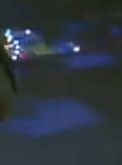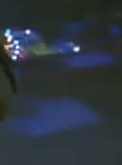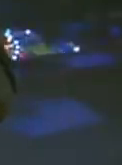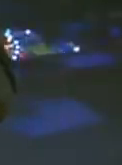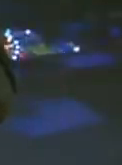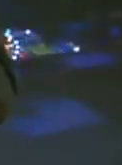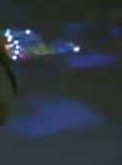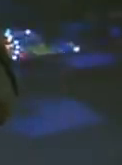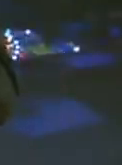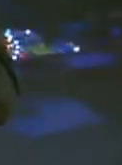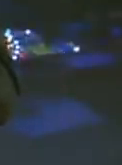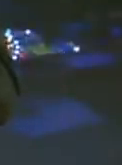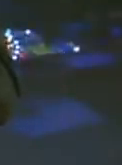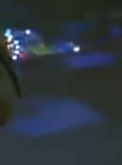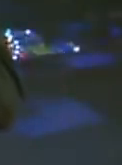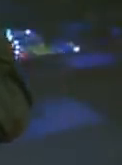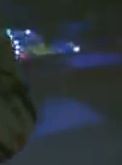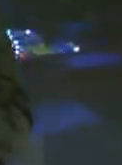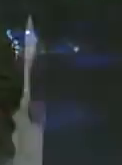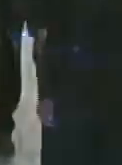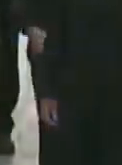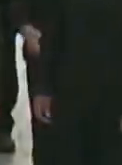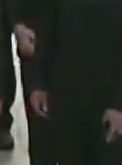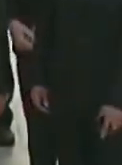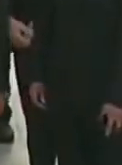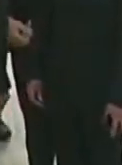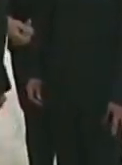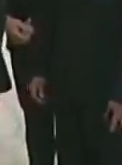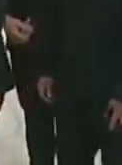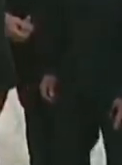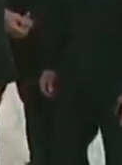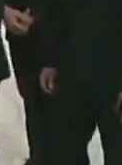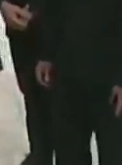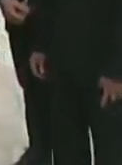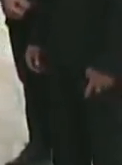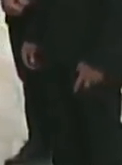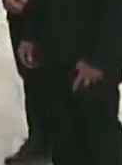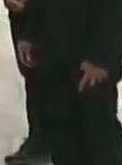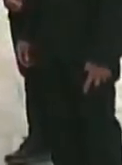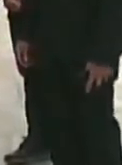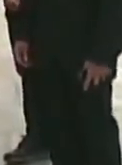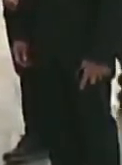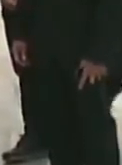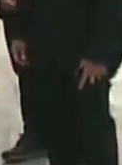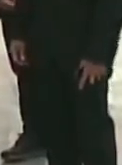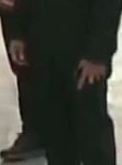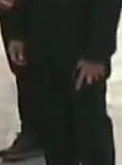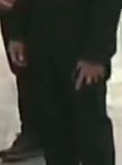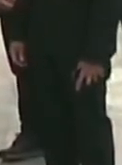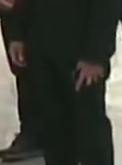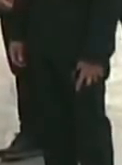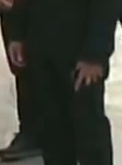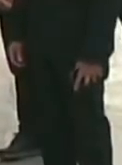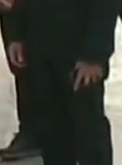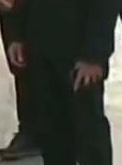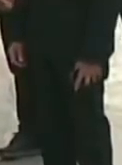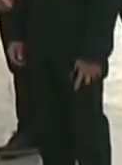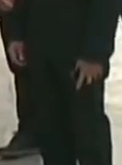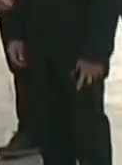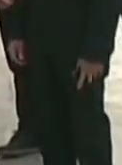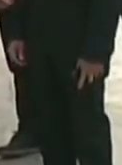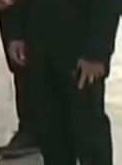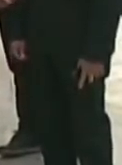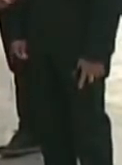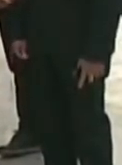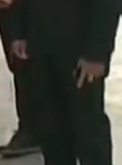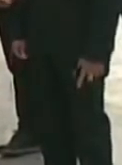Y nos vamos a esta hora al Palacio Federal Legislativo con información de última hora. Esta transmisión desde el